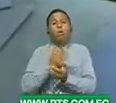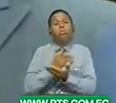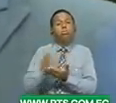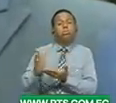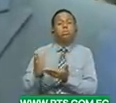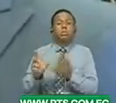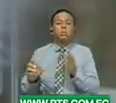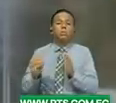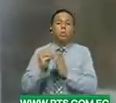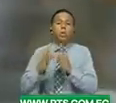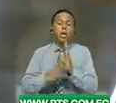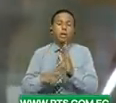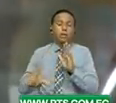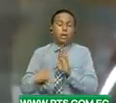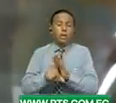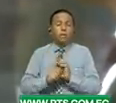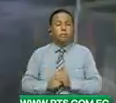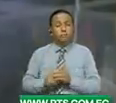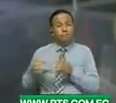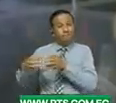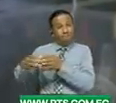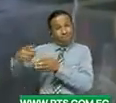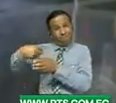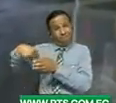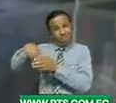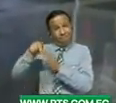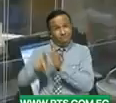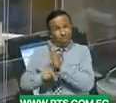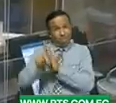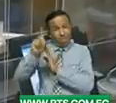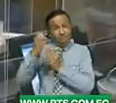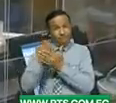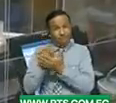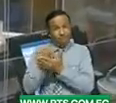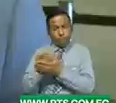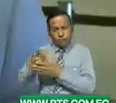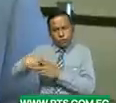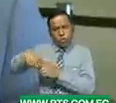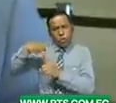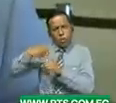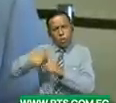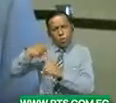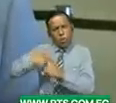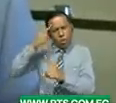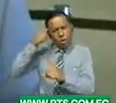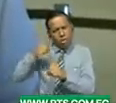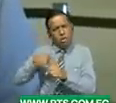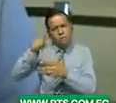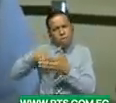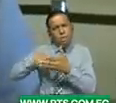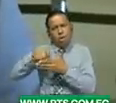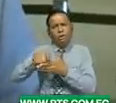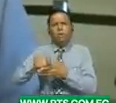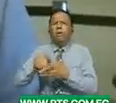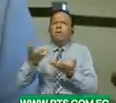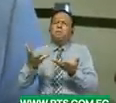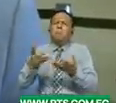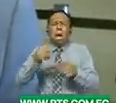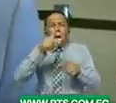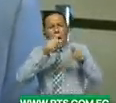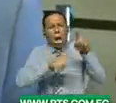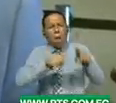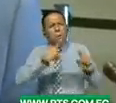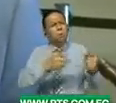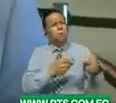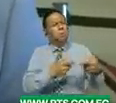la Comisión de Desarrollo Económico se hacen todos los esfuerzos para aprobar la norma. Pues hay descontentos de parte de UNES, descontentos de parte de